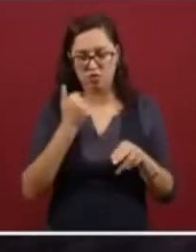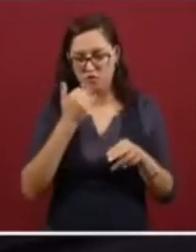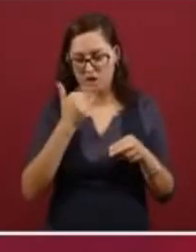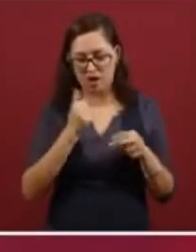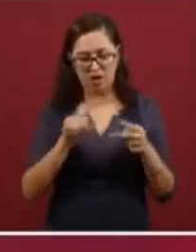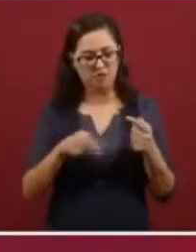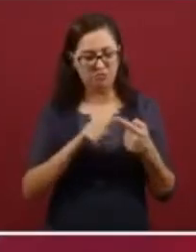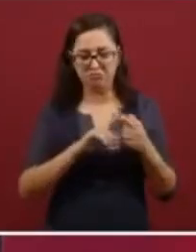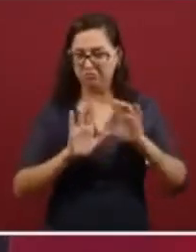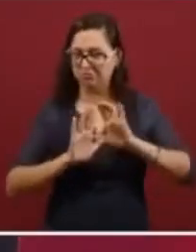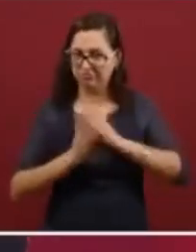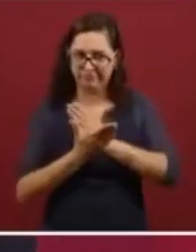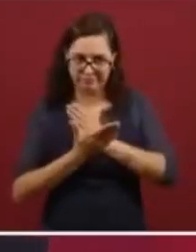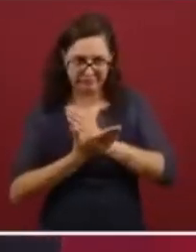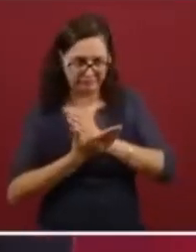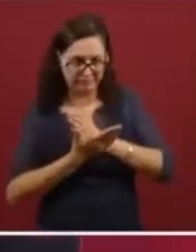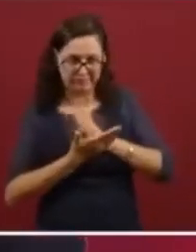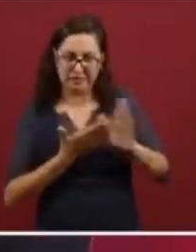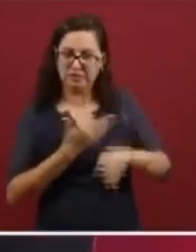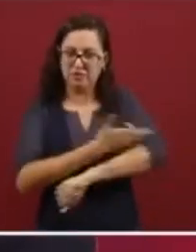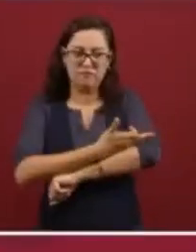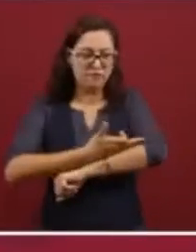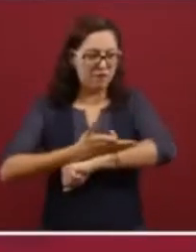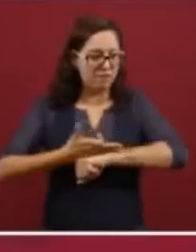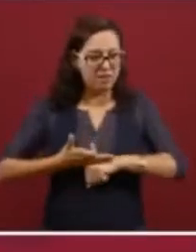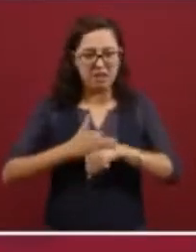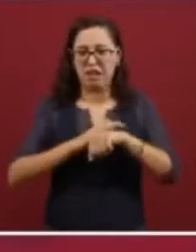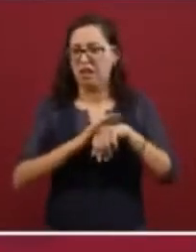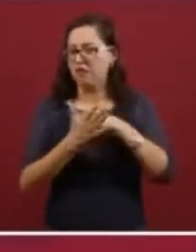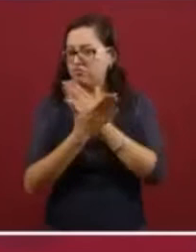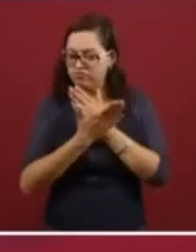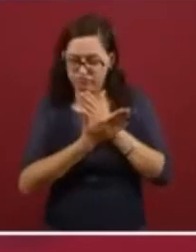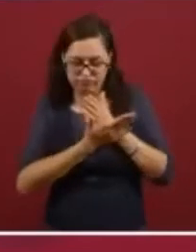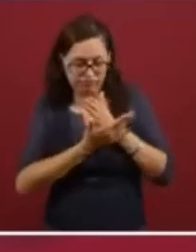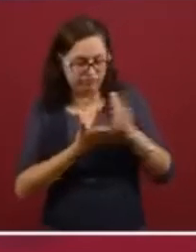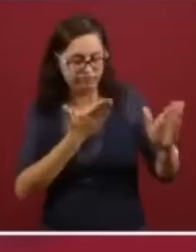No tengo familia para